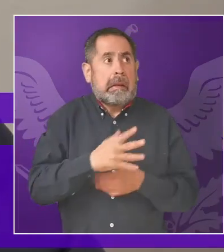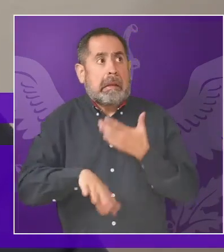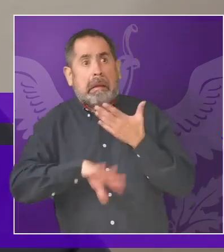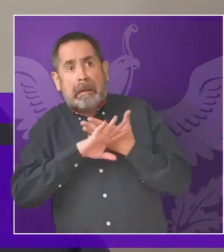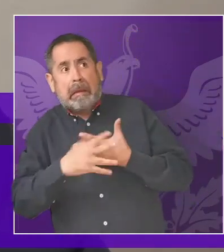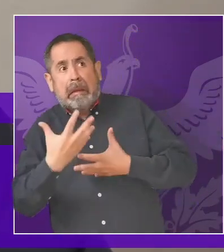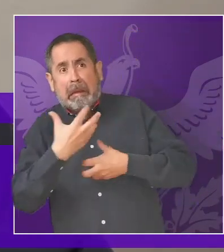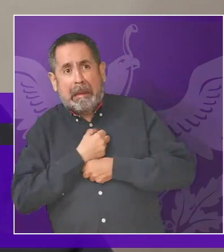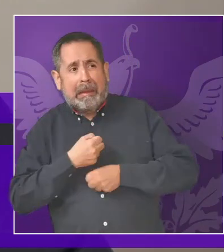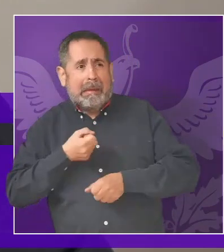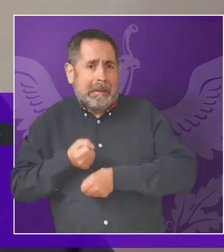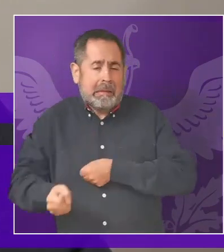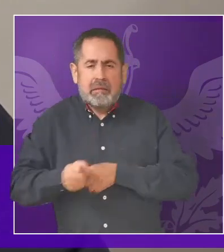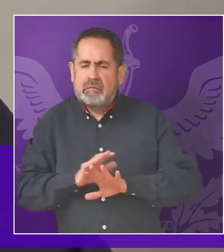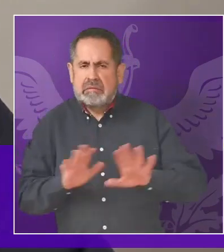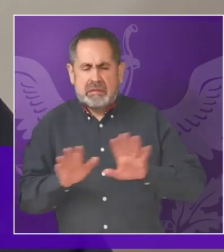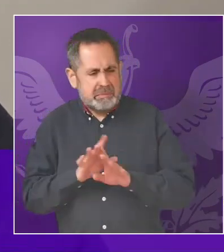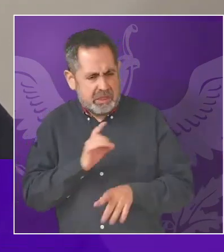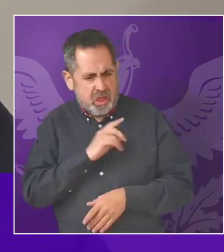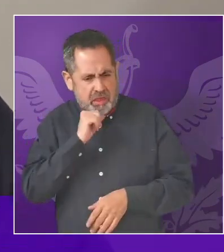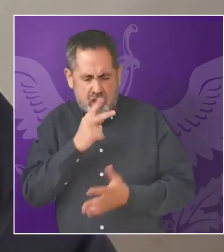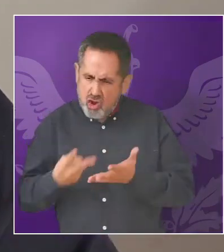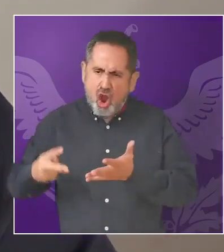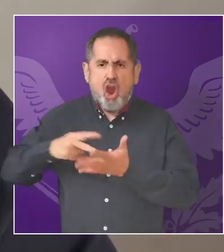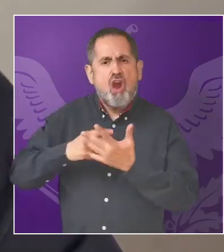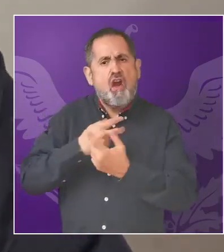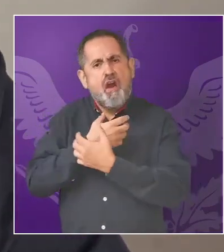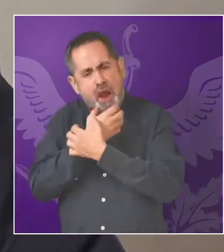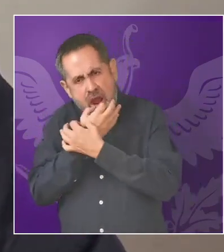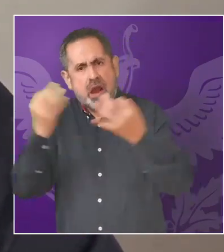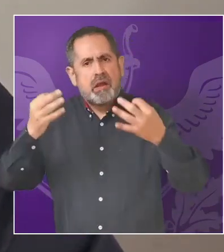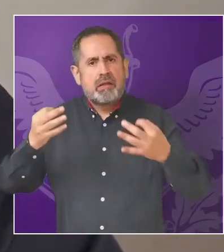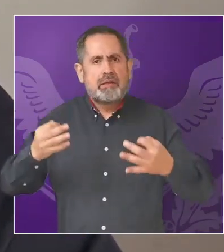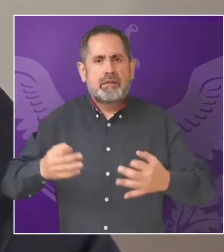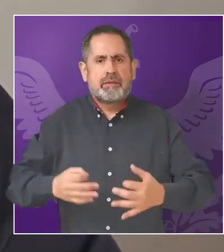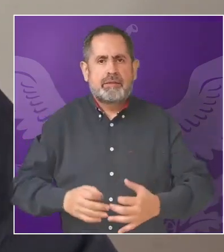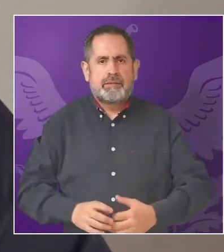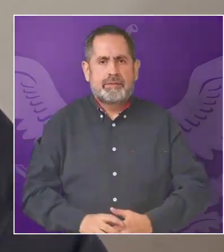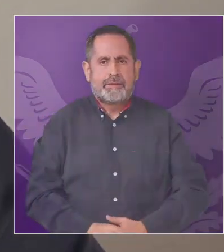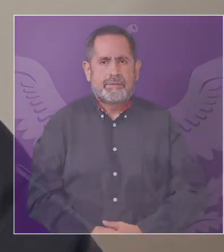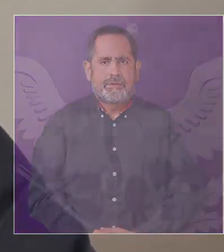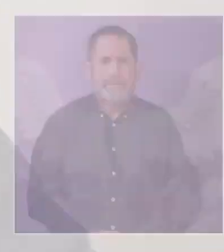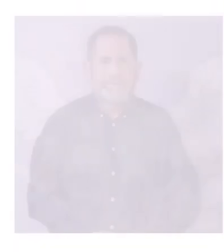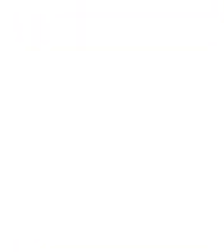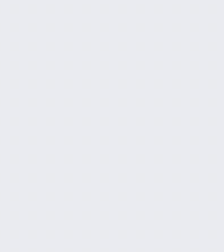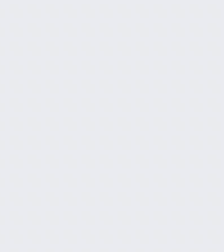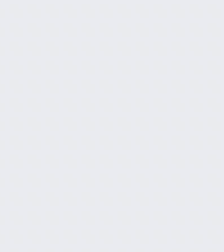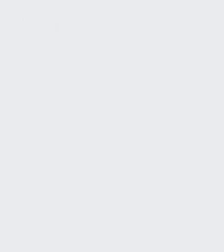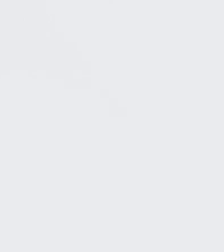escuchadas, sin miedo a represalias ni a ser castigadas por alzar la voz.